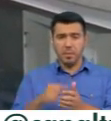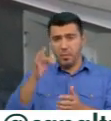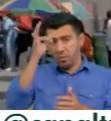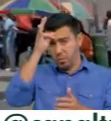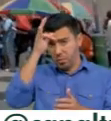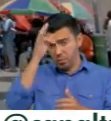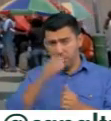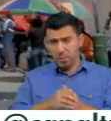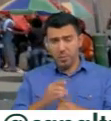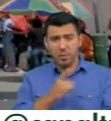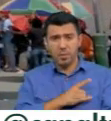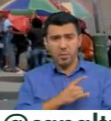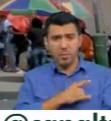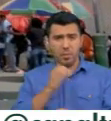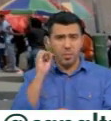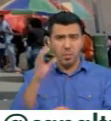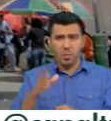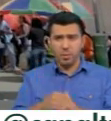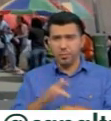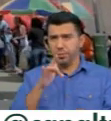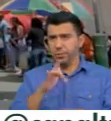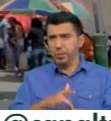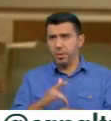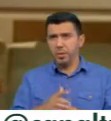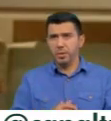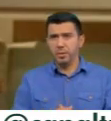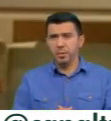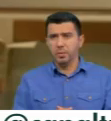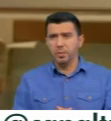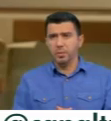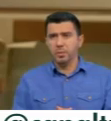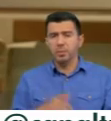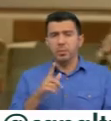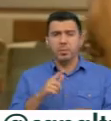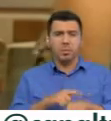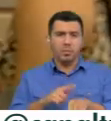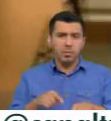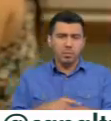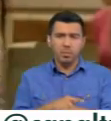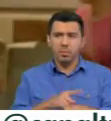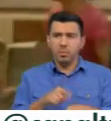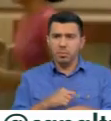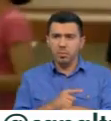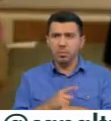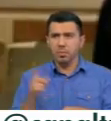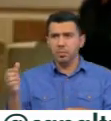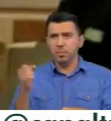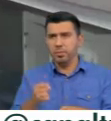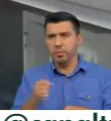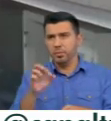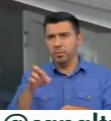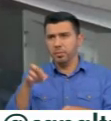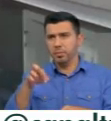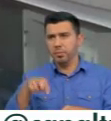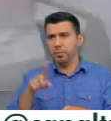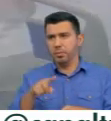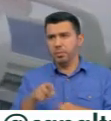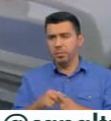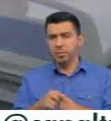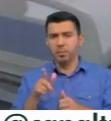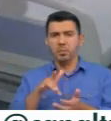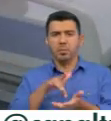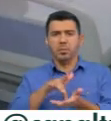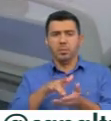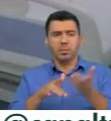universitario de santander cada hora y media va a ser invitado una vez el hospital dice a mí me debe